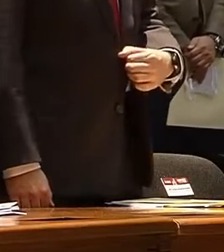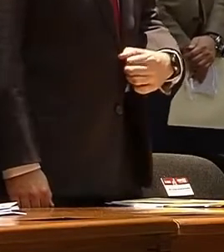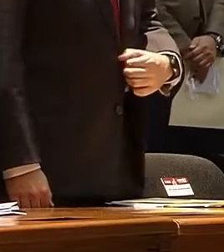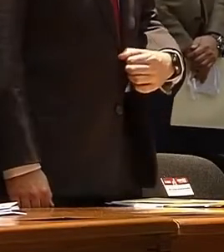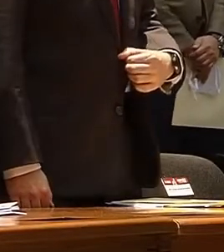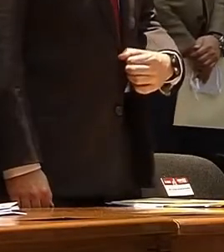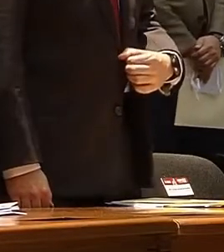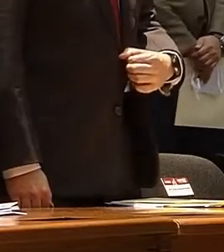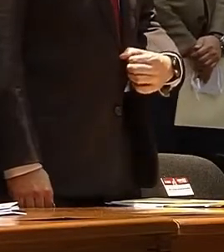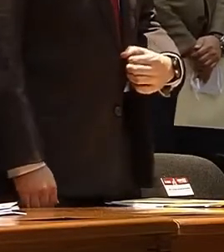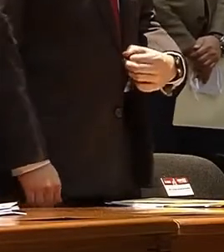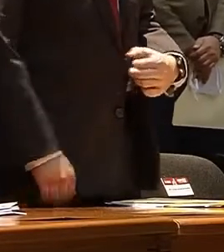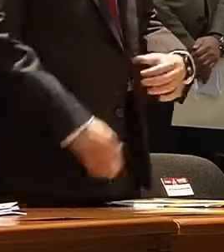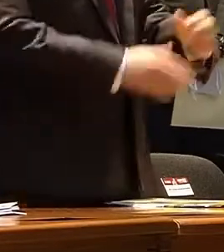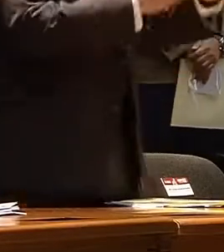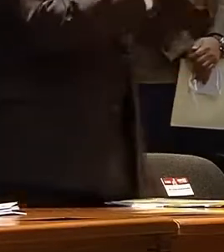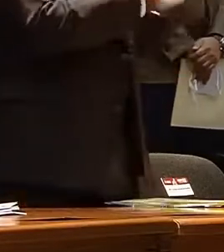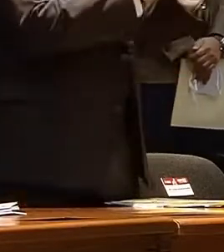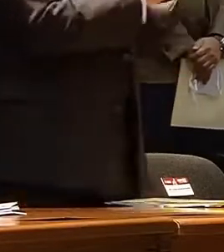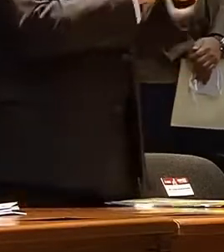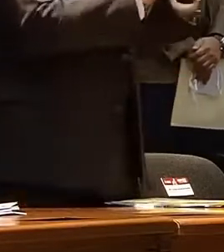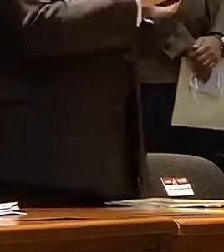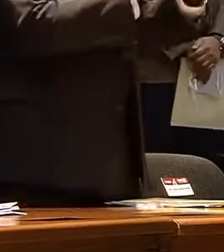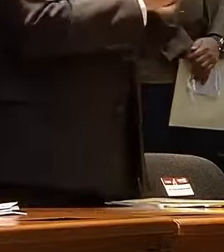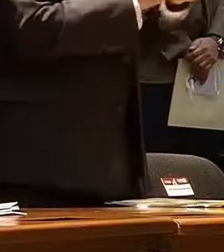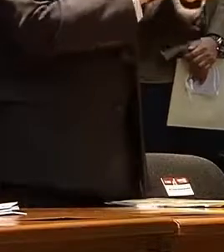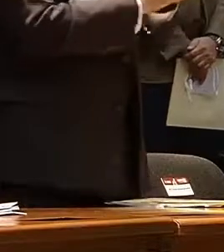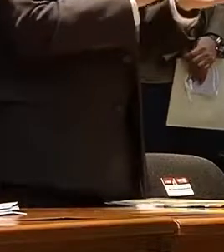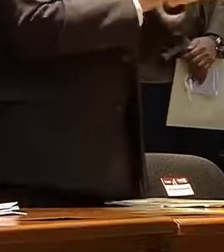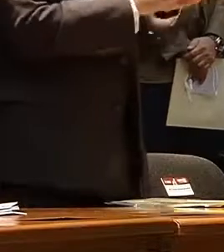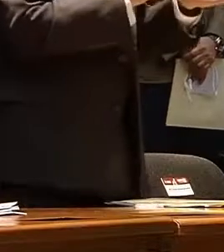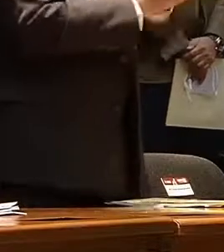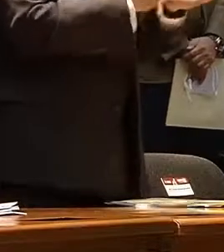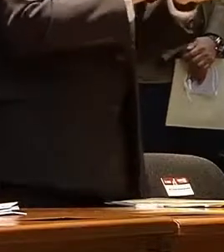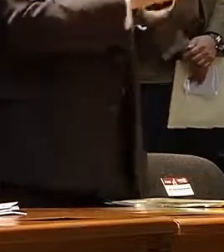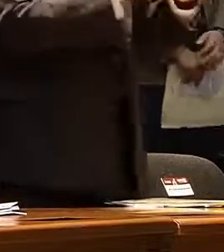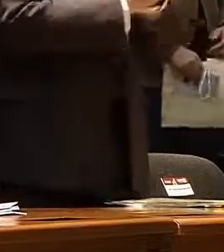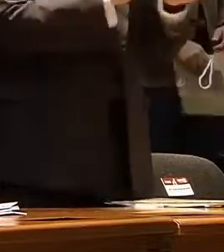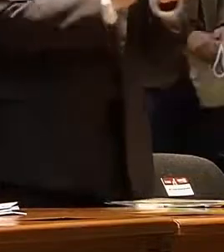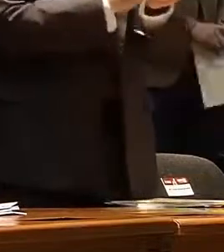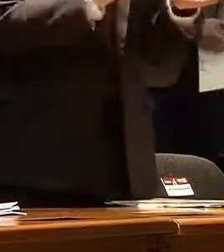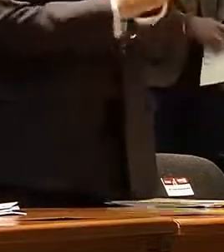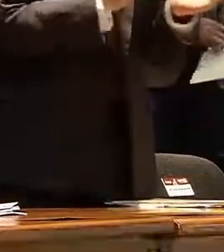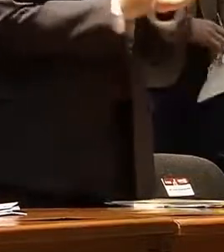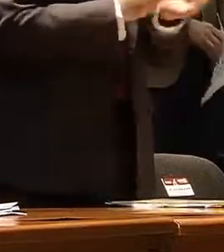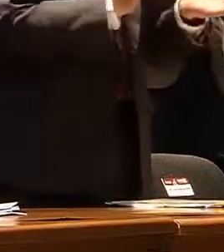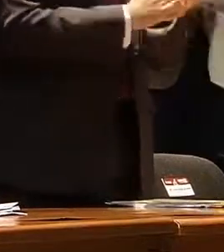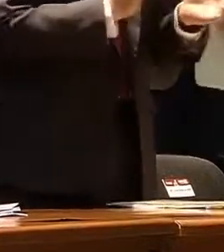Muchas gracias por su presencia y gracias a los que nos acompañan a través de las redes sociales.